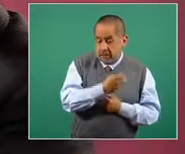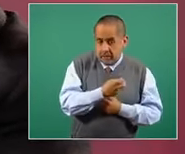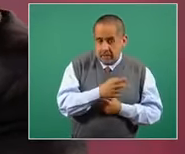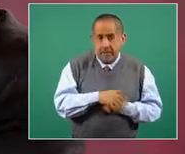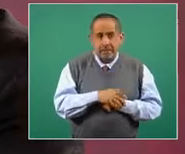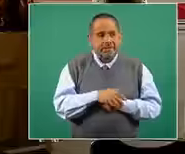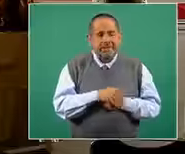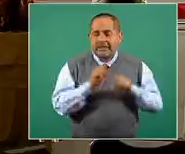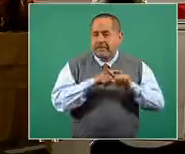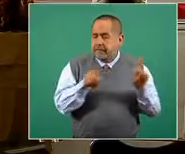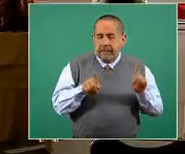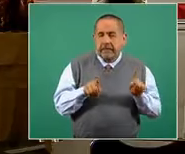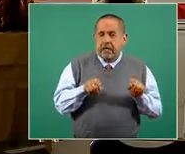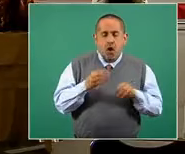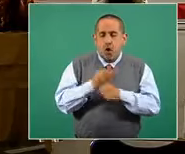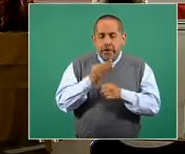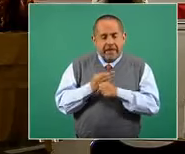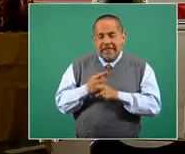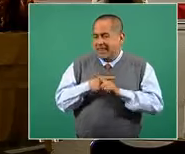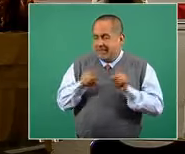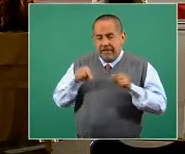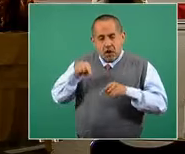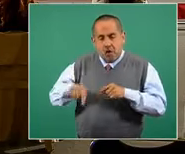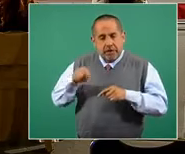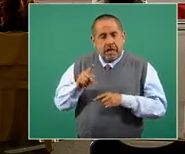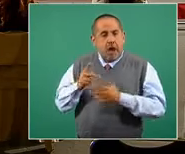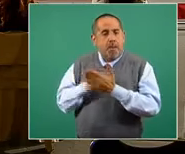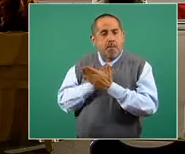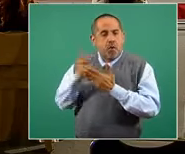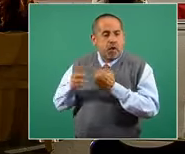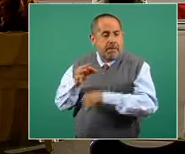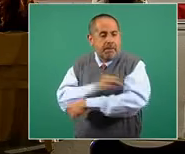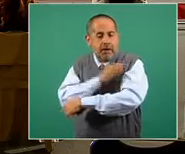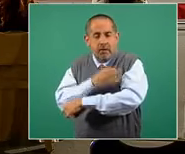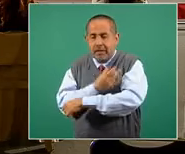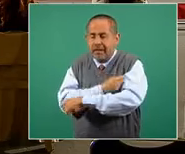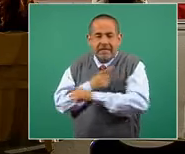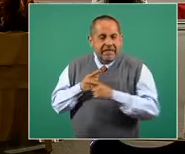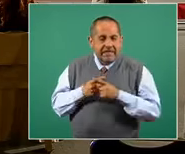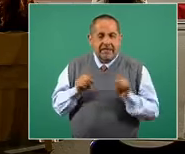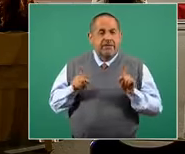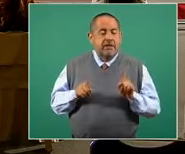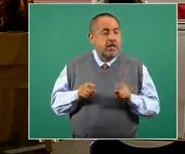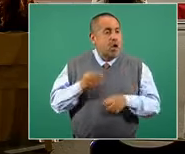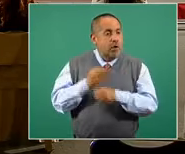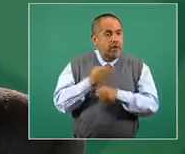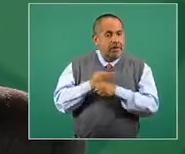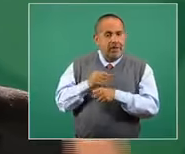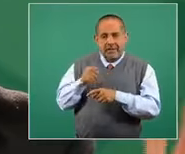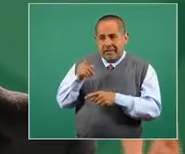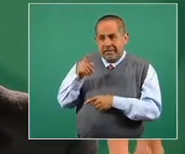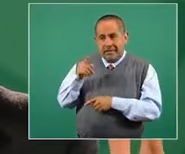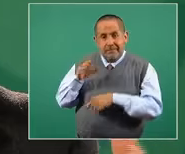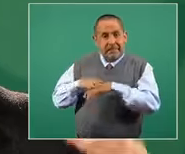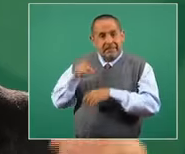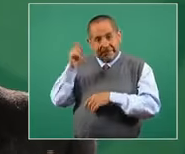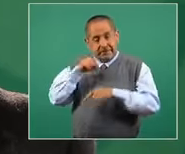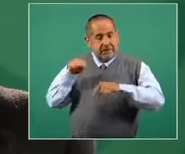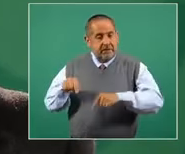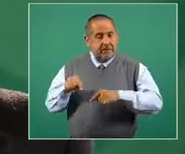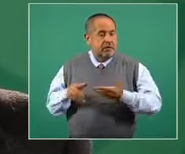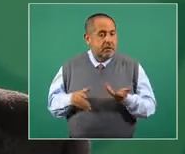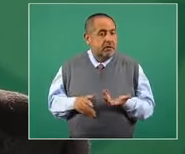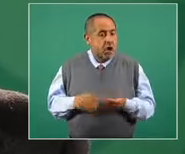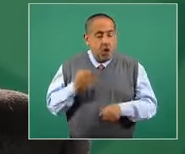la complejidad de la operación del programa de vacunación es considerablemente menor comparada con